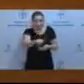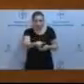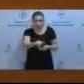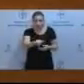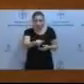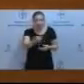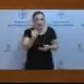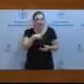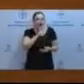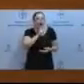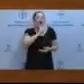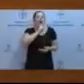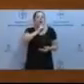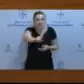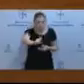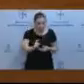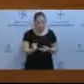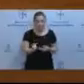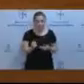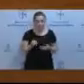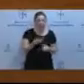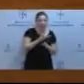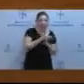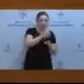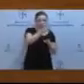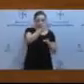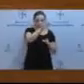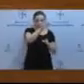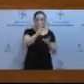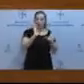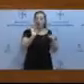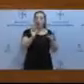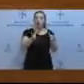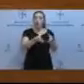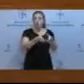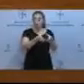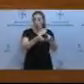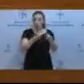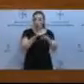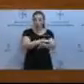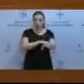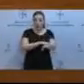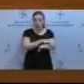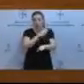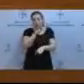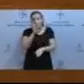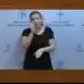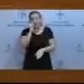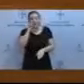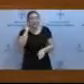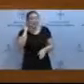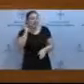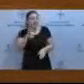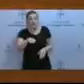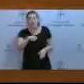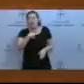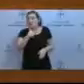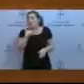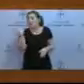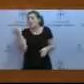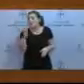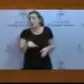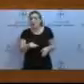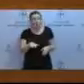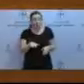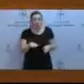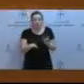toque de queda al resto del Consejo de Gobierno del desganado Javier Fernández, pero vemos que no, que sigue mostrándose